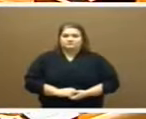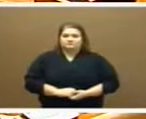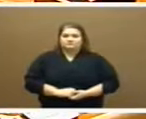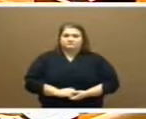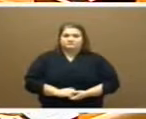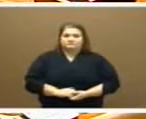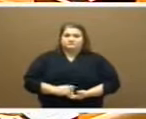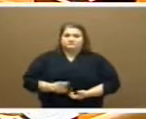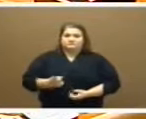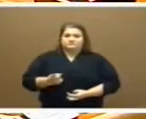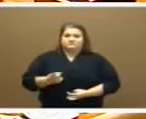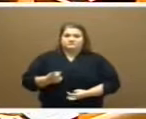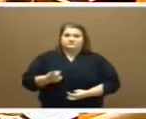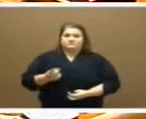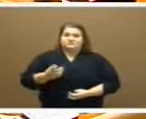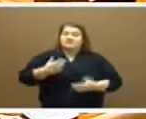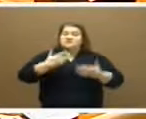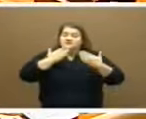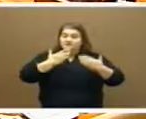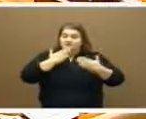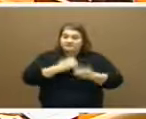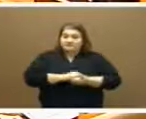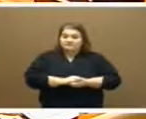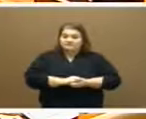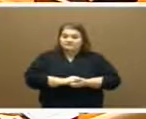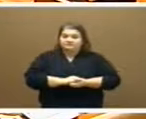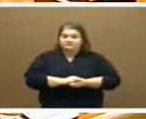Silencio. Gracias.